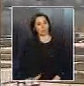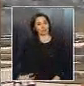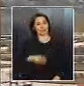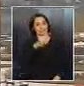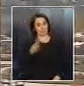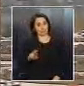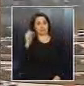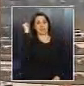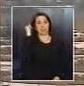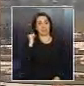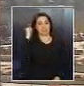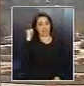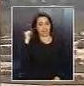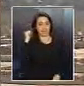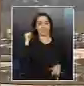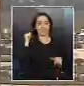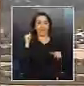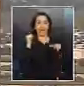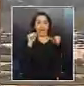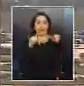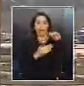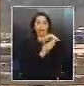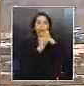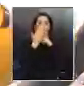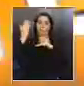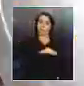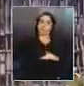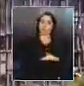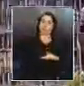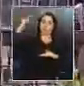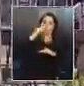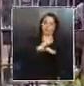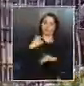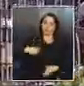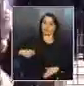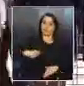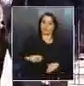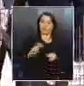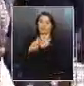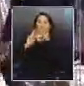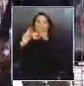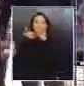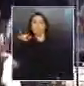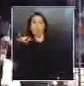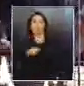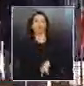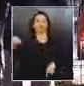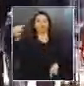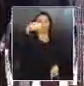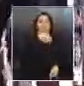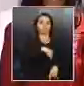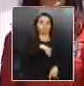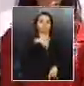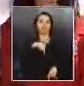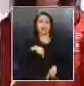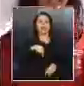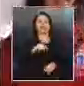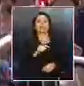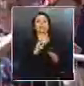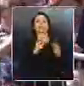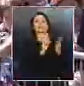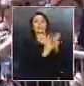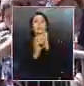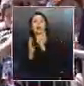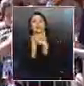Piñera que se bajó del avión hoy en la mañana que lo traía desde Estados Unidos y llegó hasta acá hasta El bicentenario de serrillos porque sin duda es una